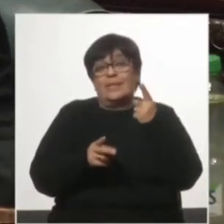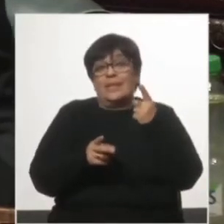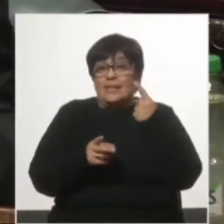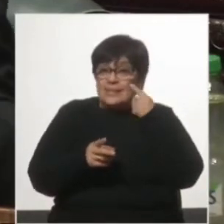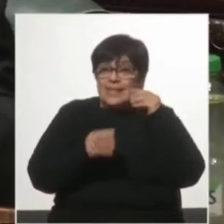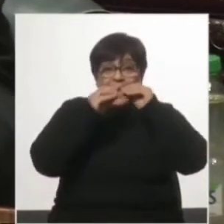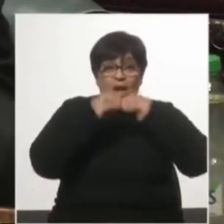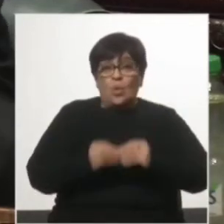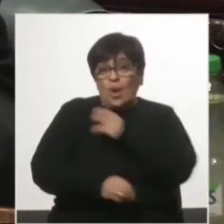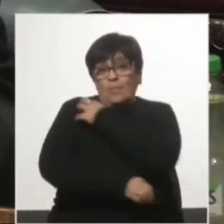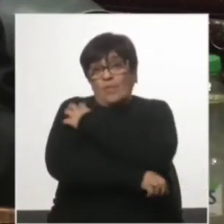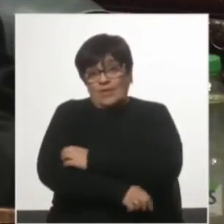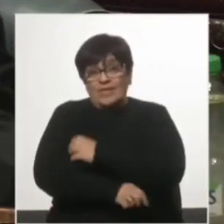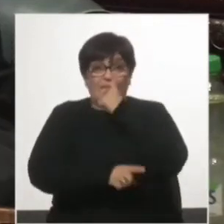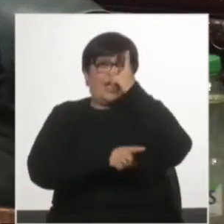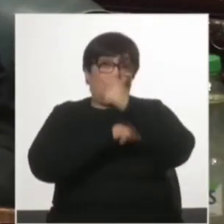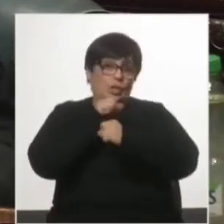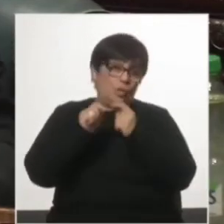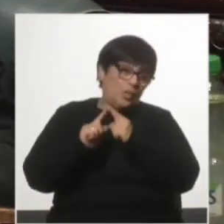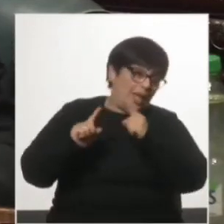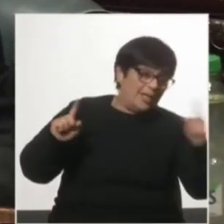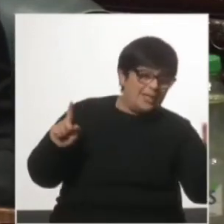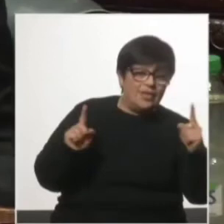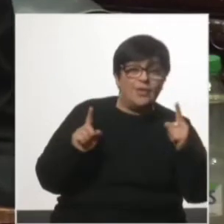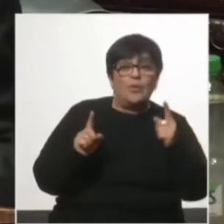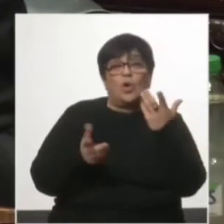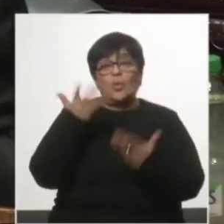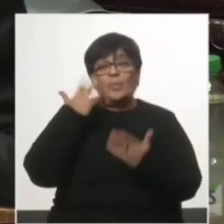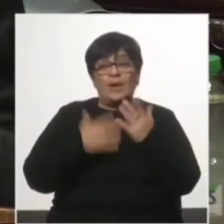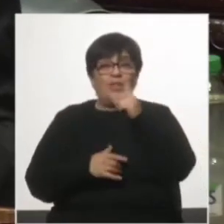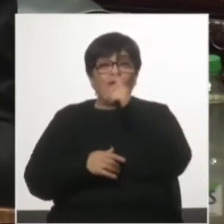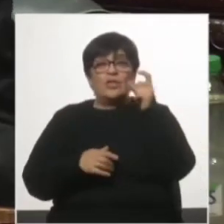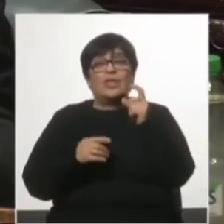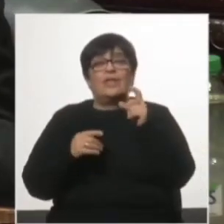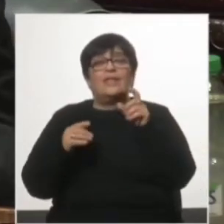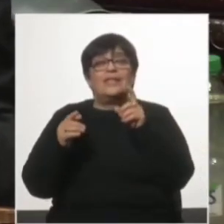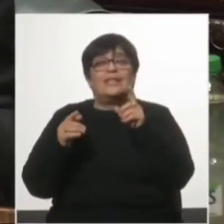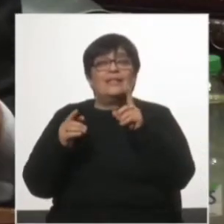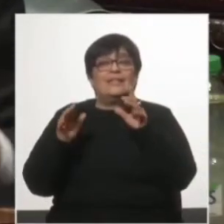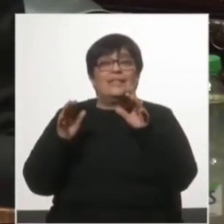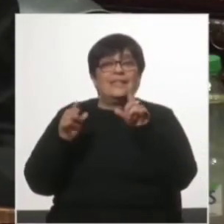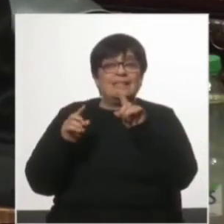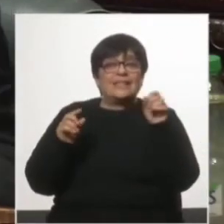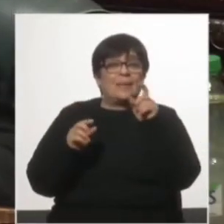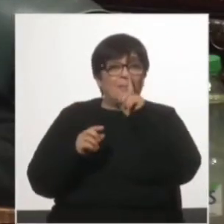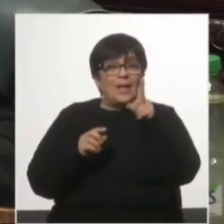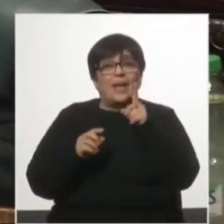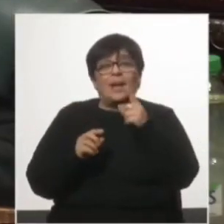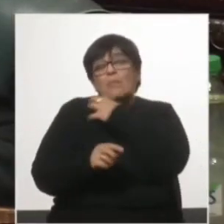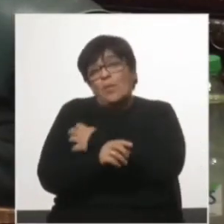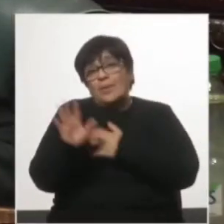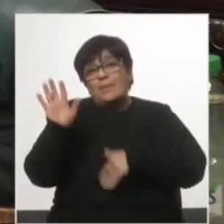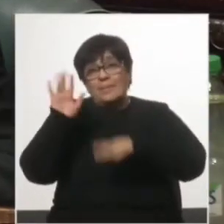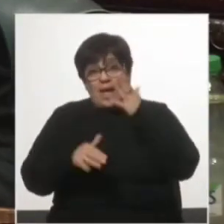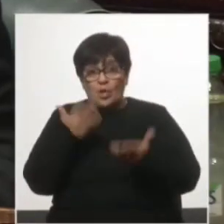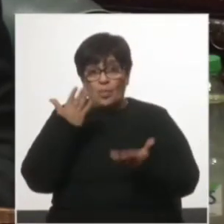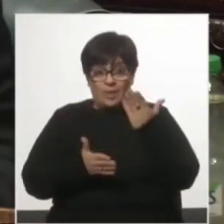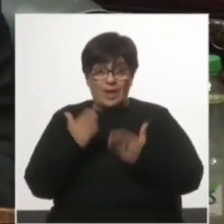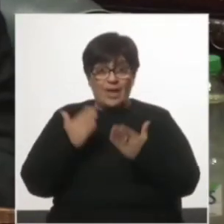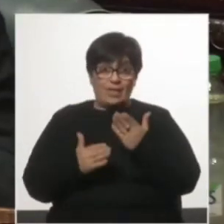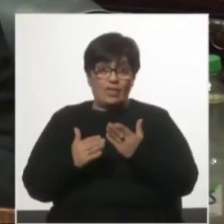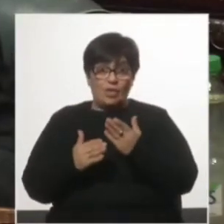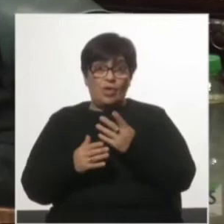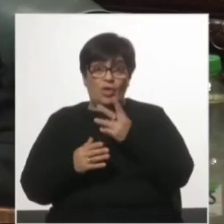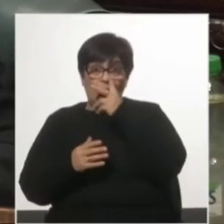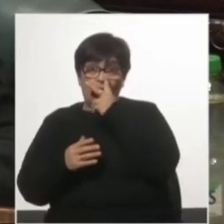En promedio hubo 100.000 pobres menos en 2020, pobres más, perdón, en 2020 que en 2019. Sí, fue así.